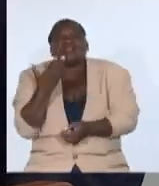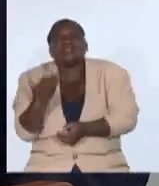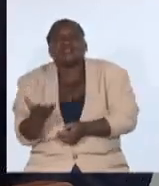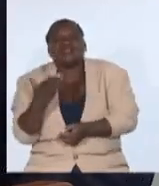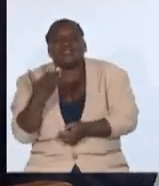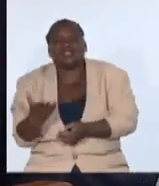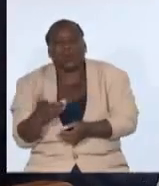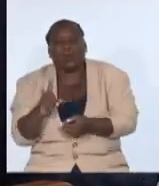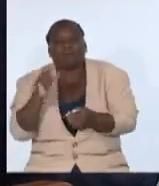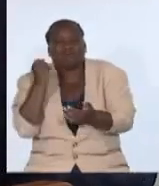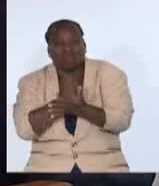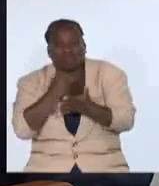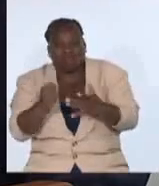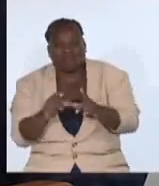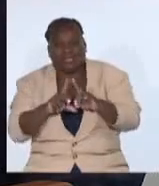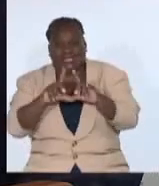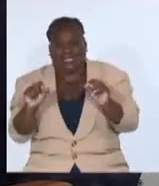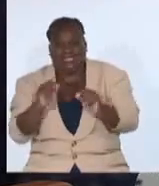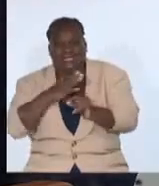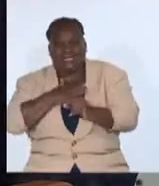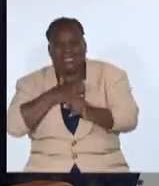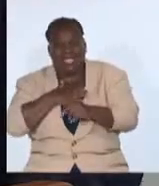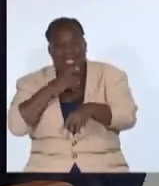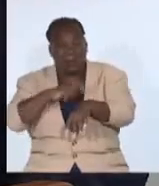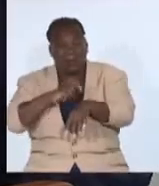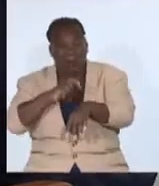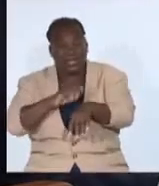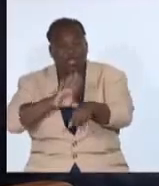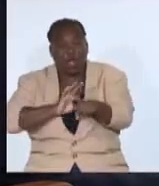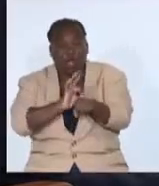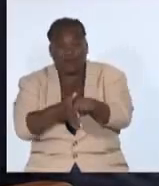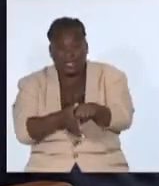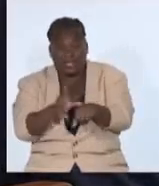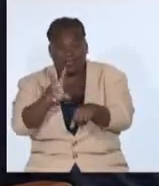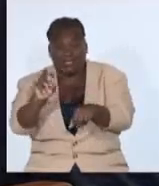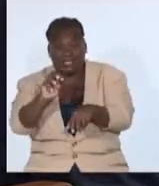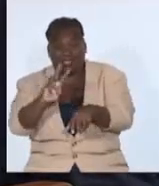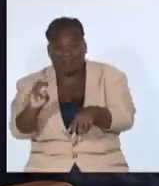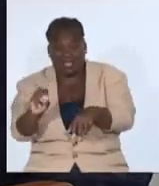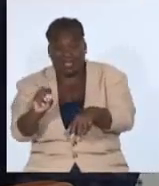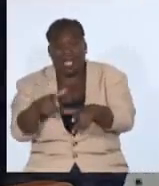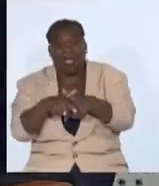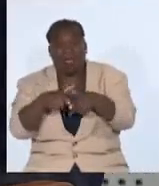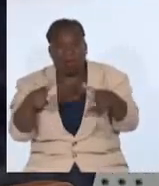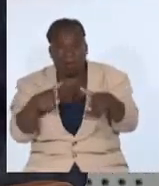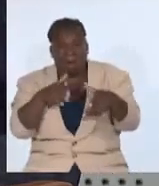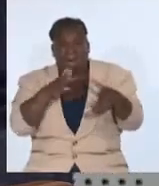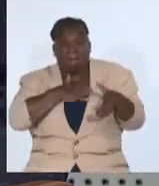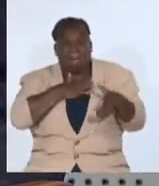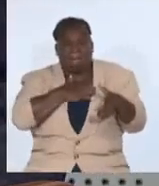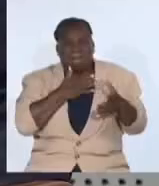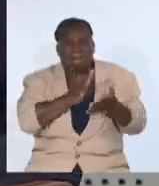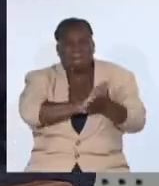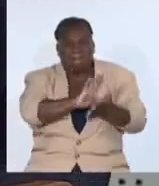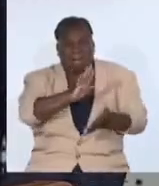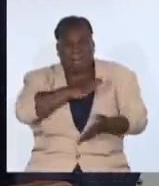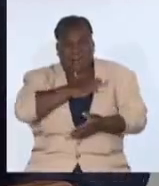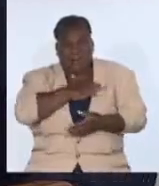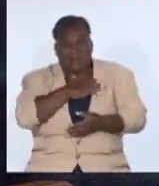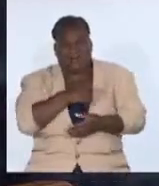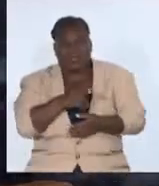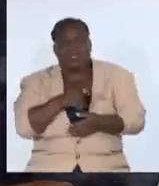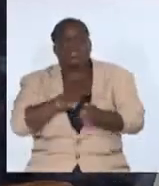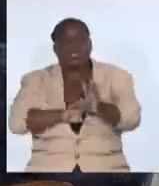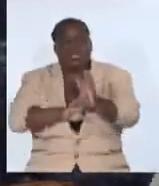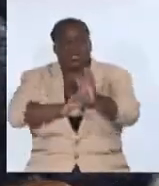aumentando Incluso en medio de la pandemia en 2020 en uno coma cinco por ciento y se dispararon en 2021